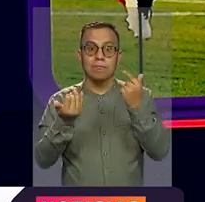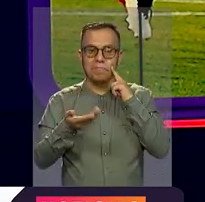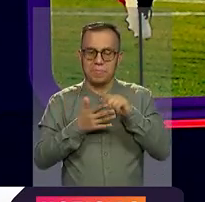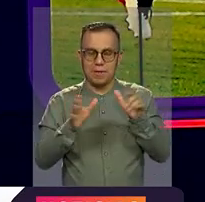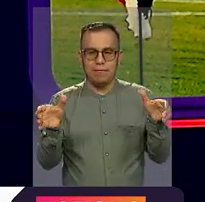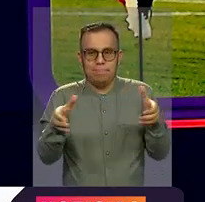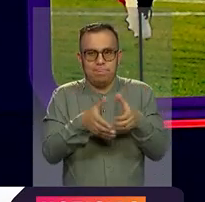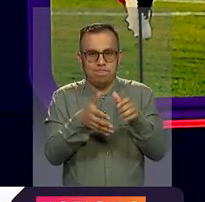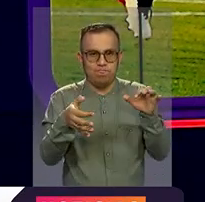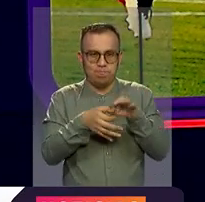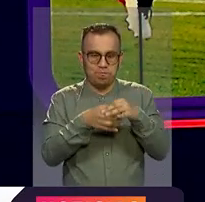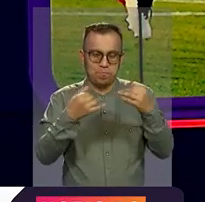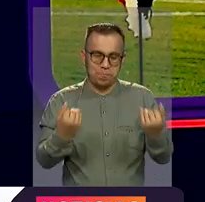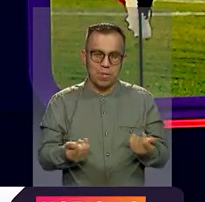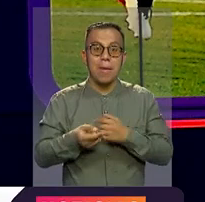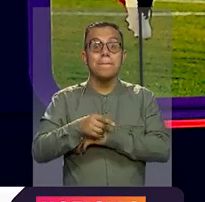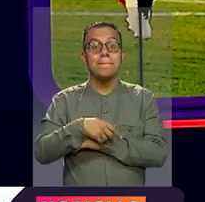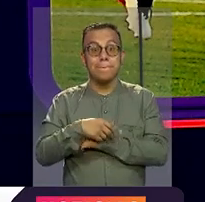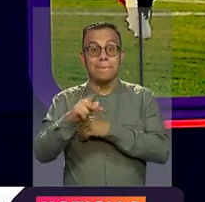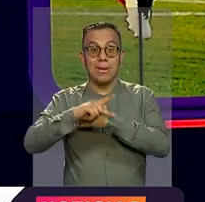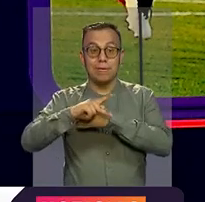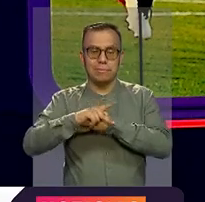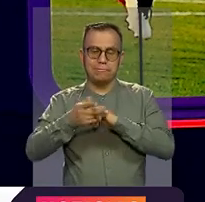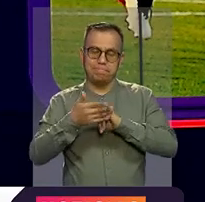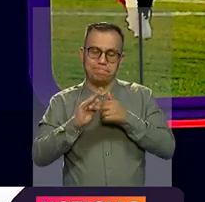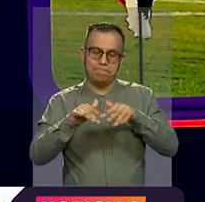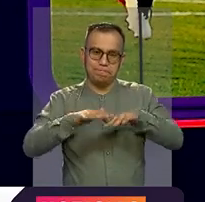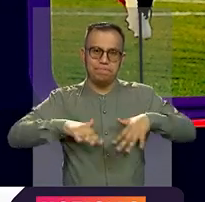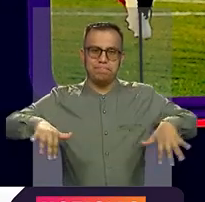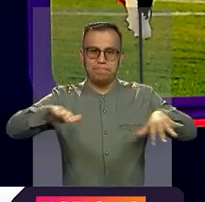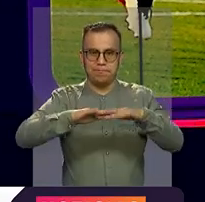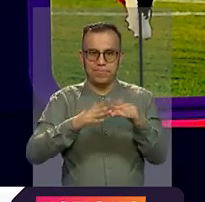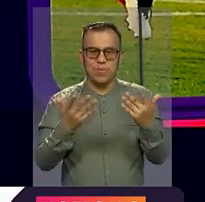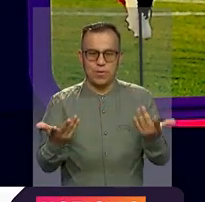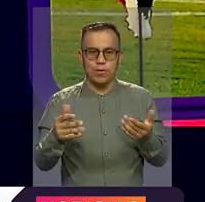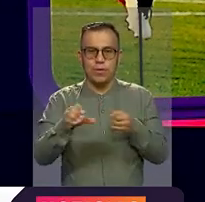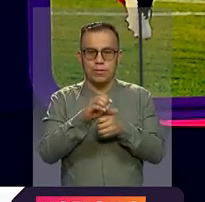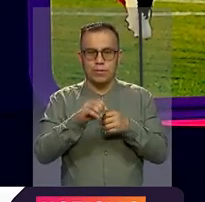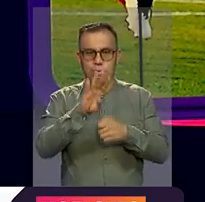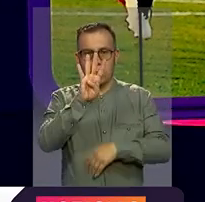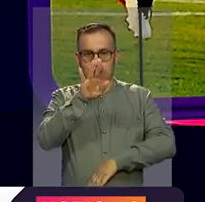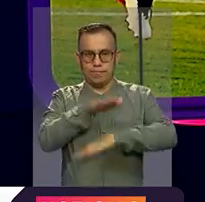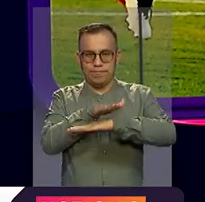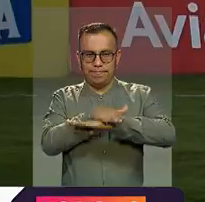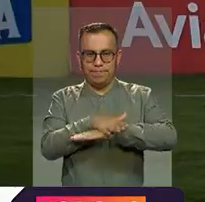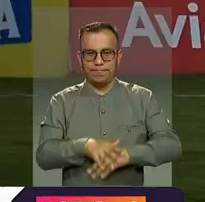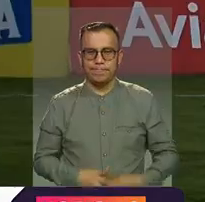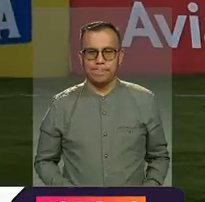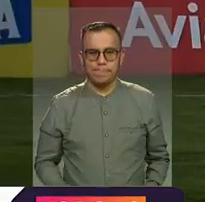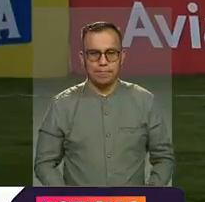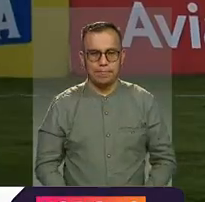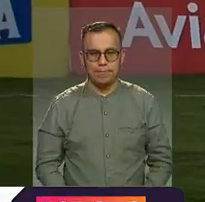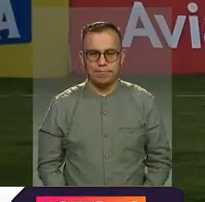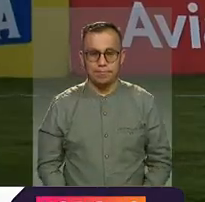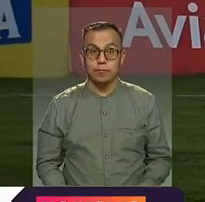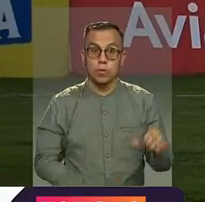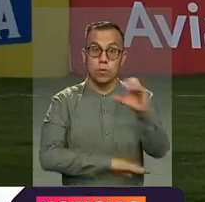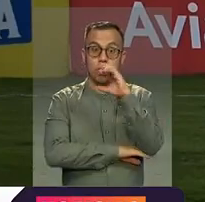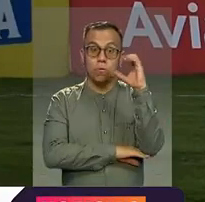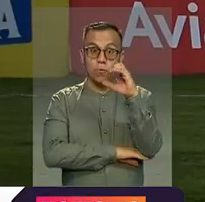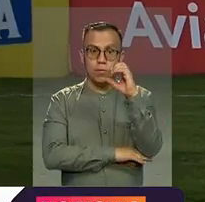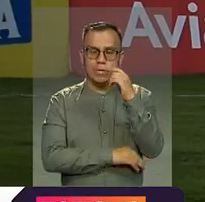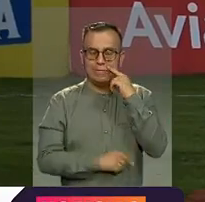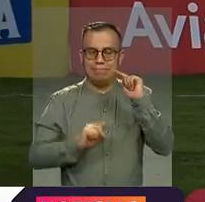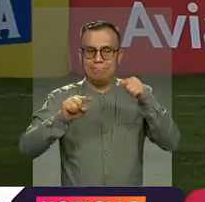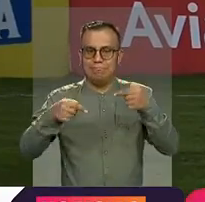Paraguay, el partido se jugará en el Estadio Olímpico Pedro Ludovico Teixeira desde las 4 de la tarde. Colombia enfrentará a la